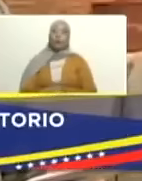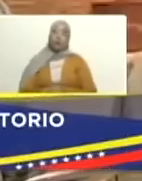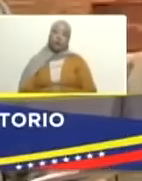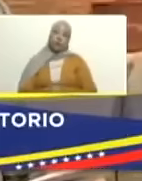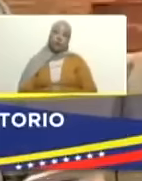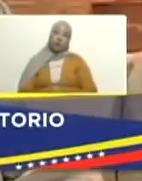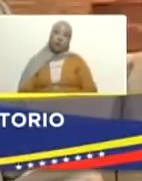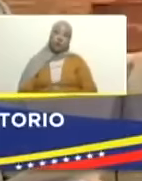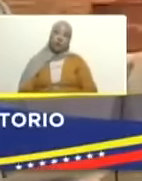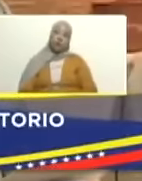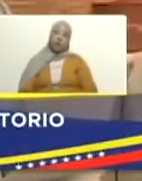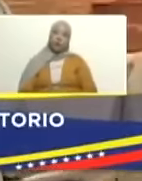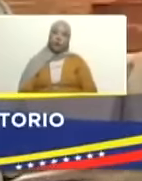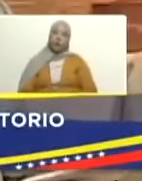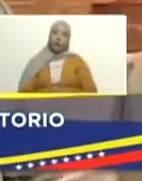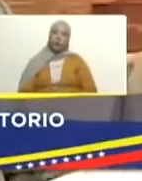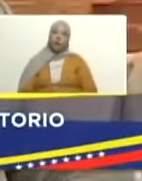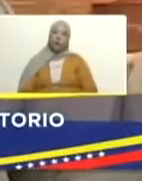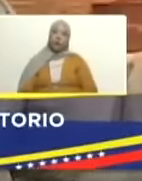Por eso cuando